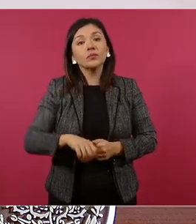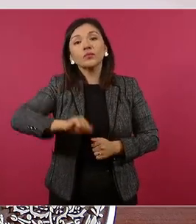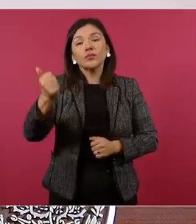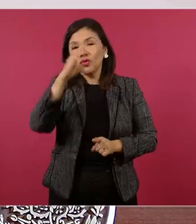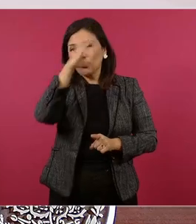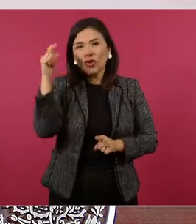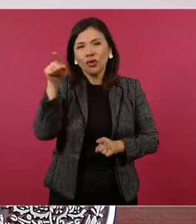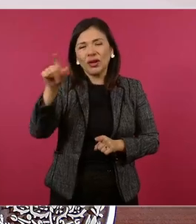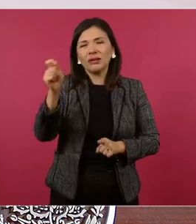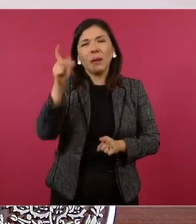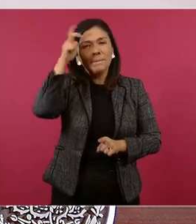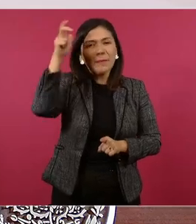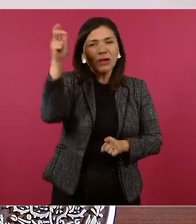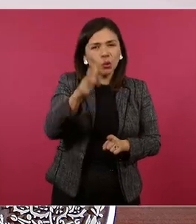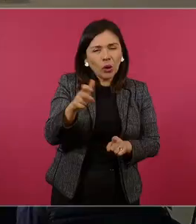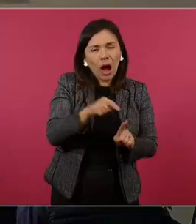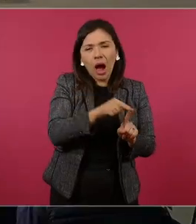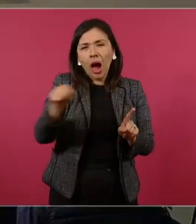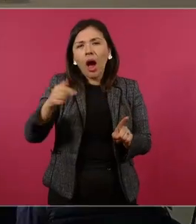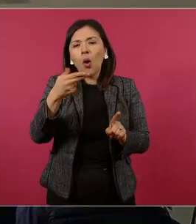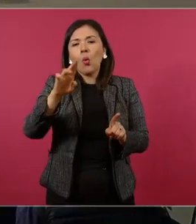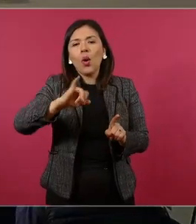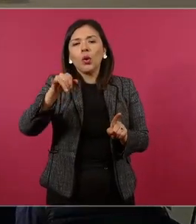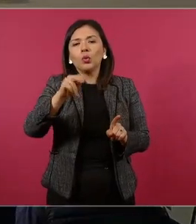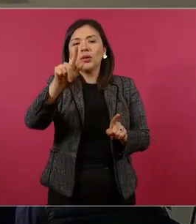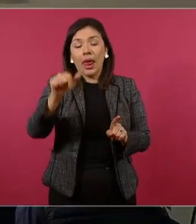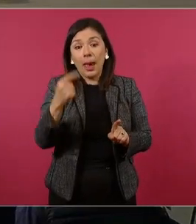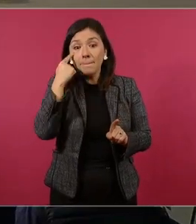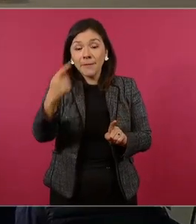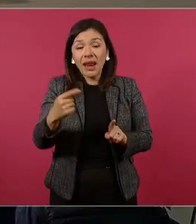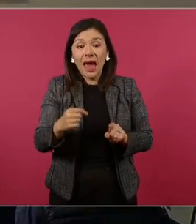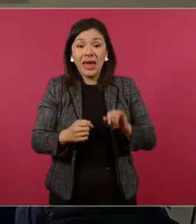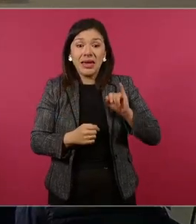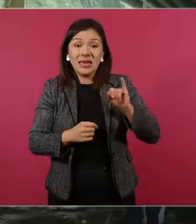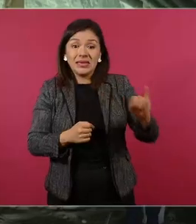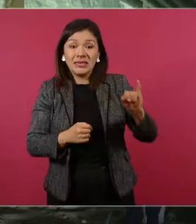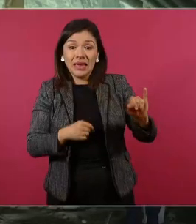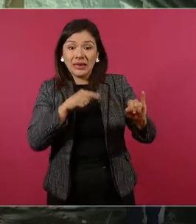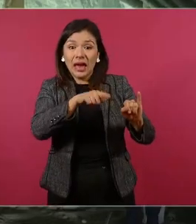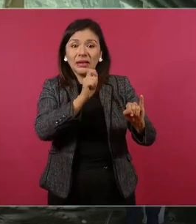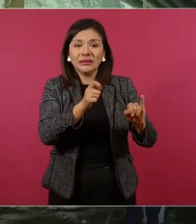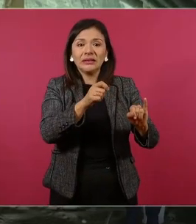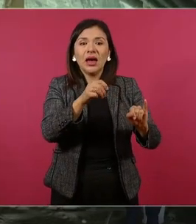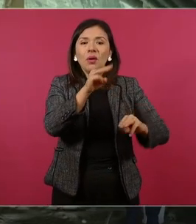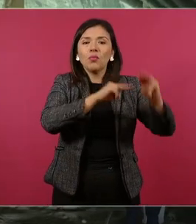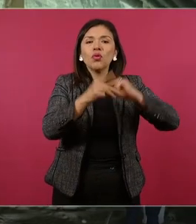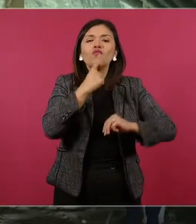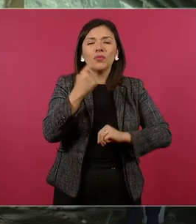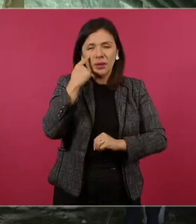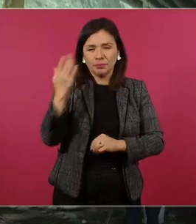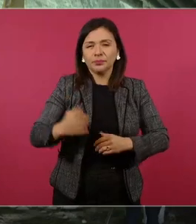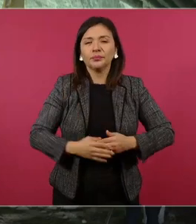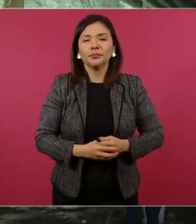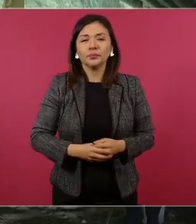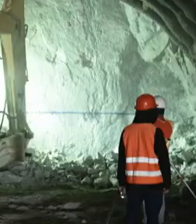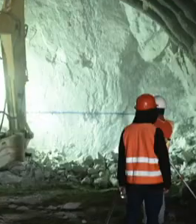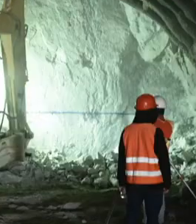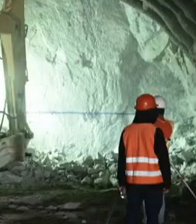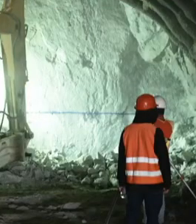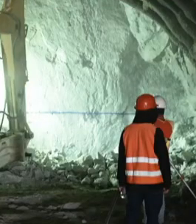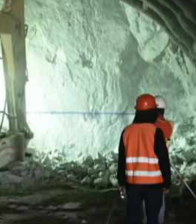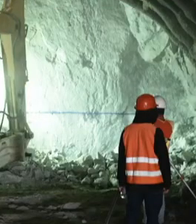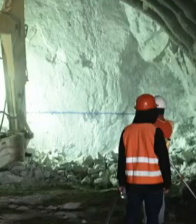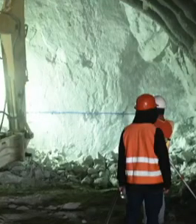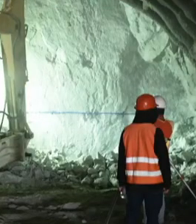Huejutla Este es el el de la izquierda es el camino de cerro Colorado Zacualtipán y a la derecha se